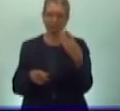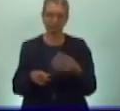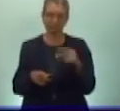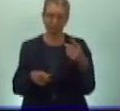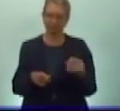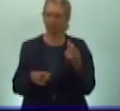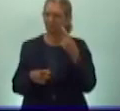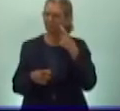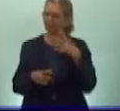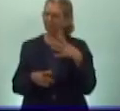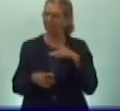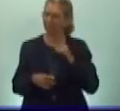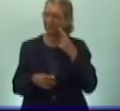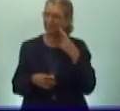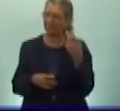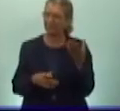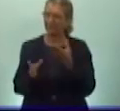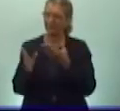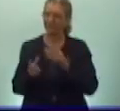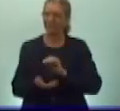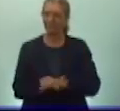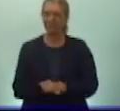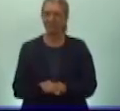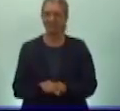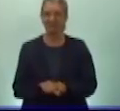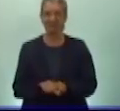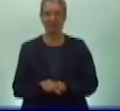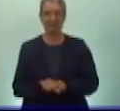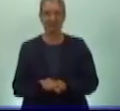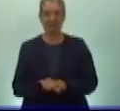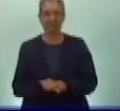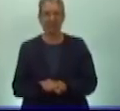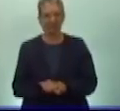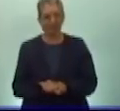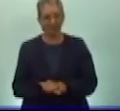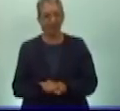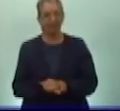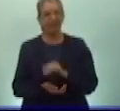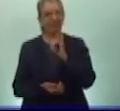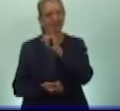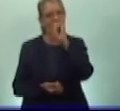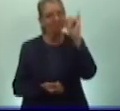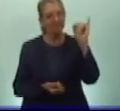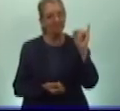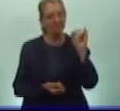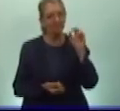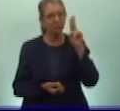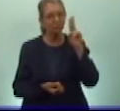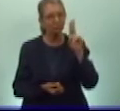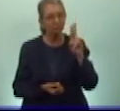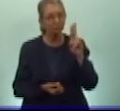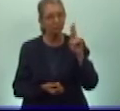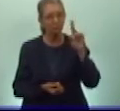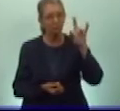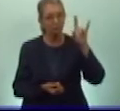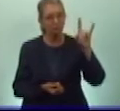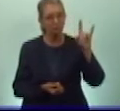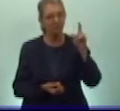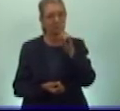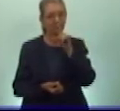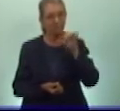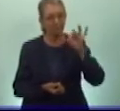que está. Observen, tenemos una tabla donde a la izquierda tenemos los valores de U, 9,